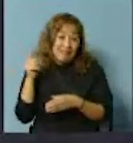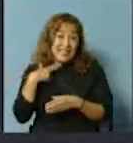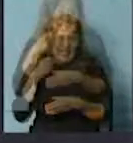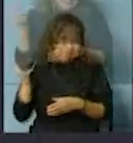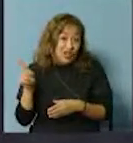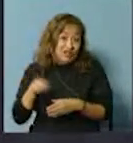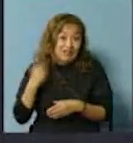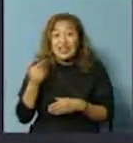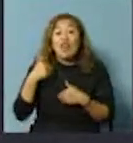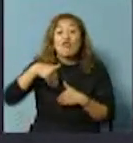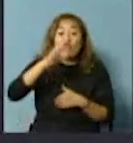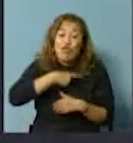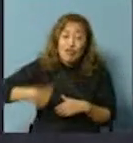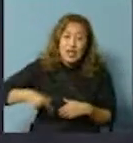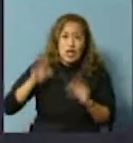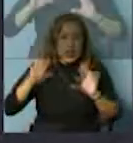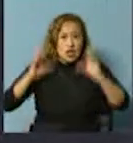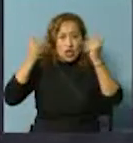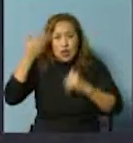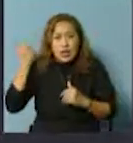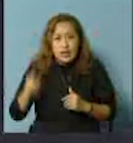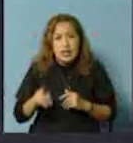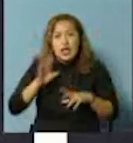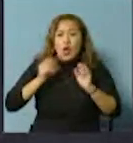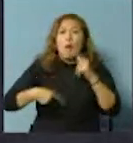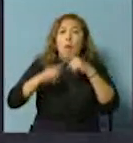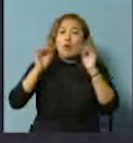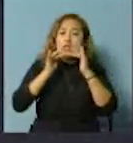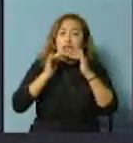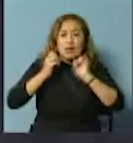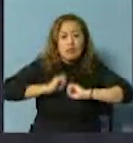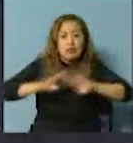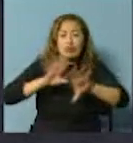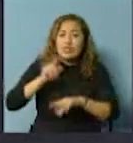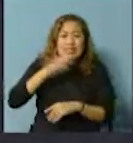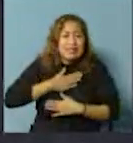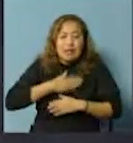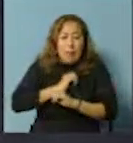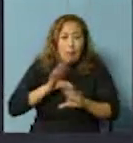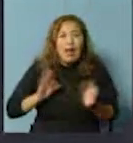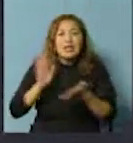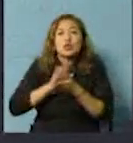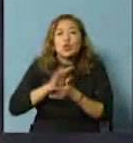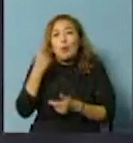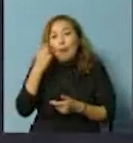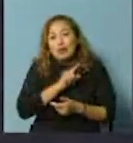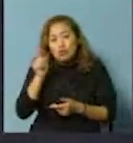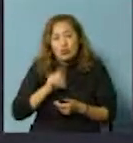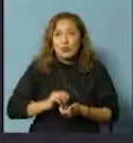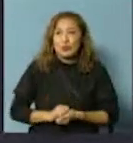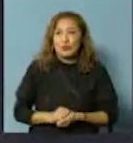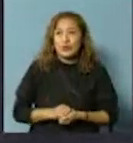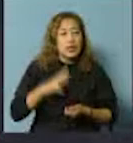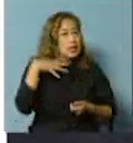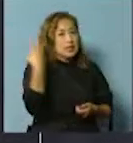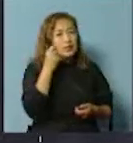casas muy enojado el día de hoy lo hizo saber por redes sociales estaba muy defraudado por la situación que tuvo que vivir su papá es